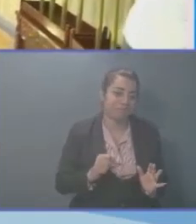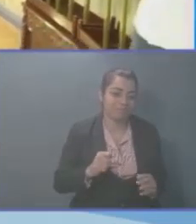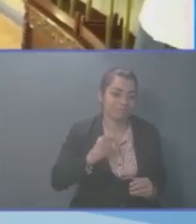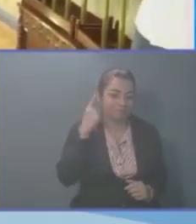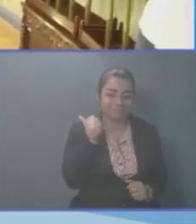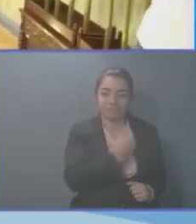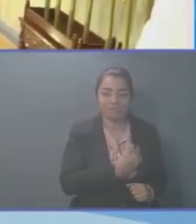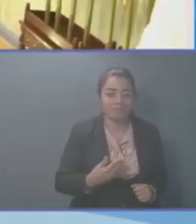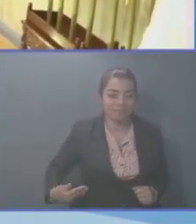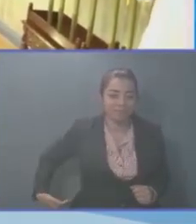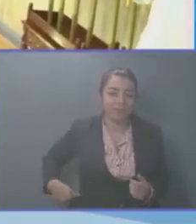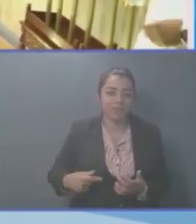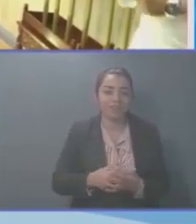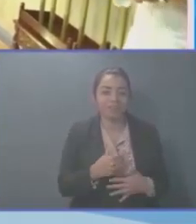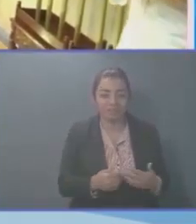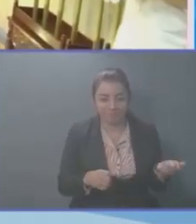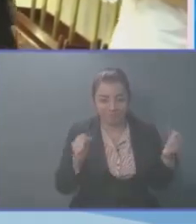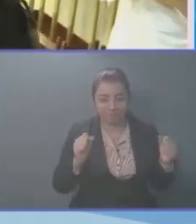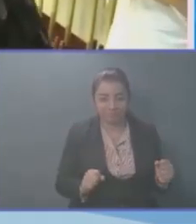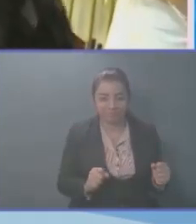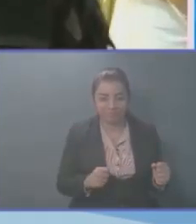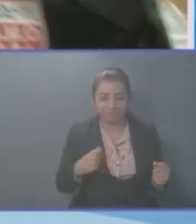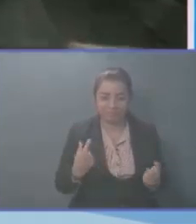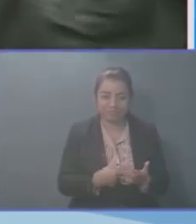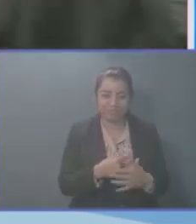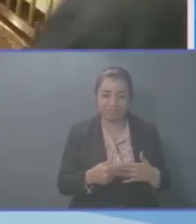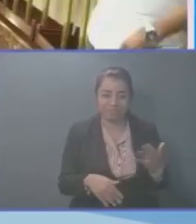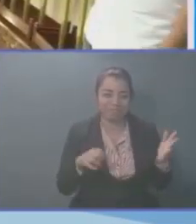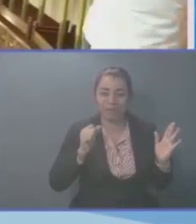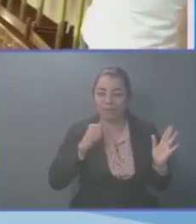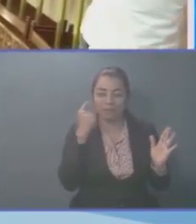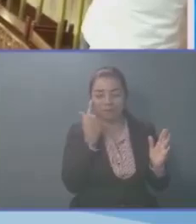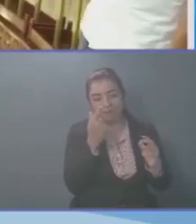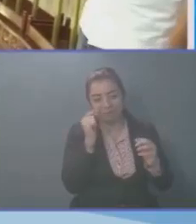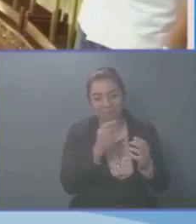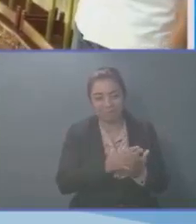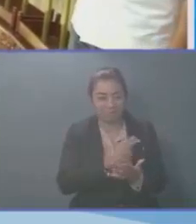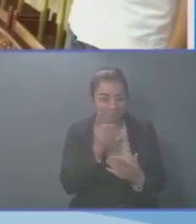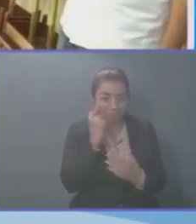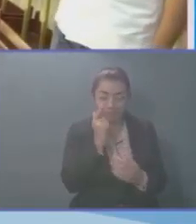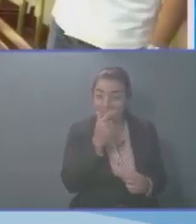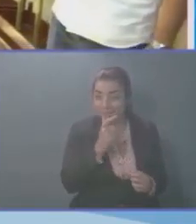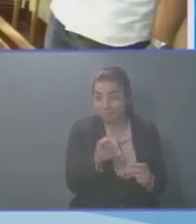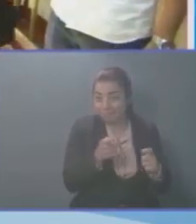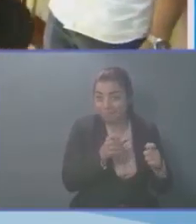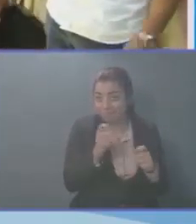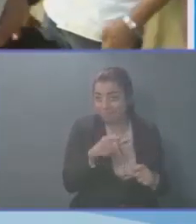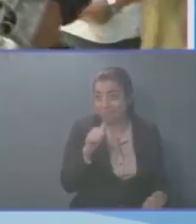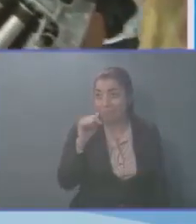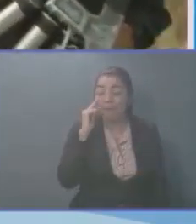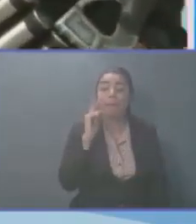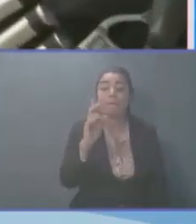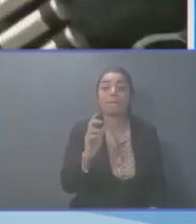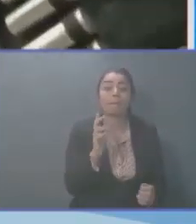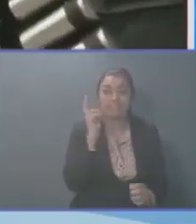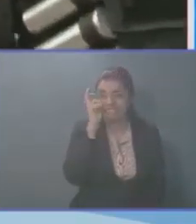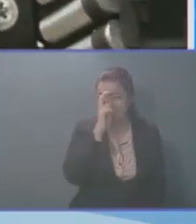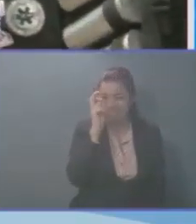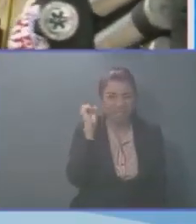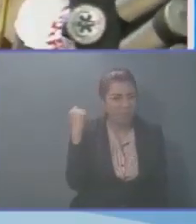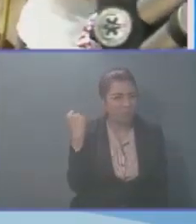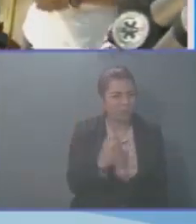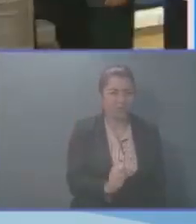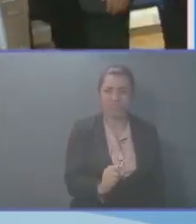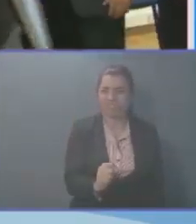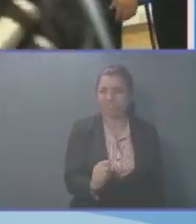día que se le entrevistó el domingo: no, si yo quisiera hubiese tomado control de todo. Es un nivel de prepotencia que creo